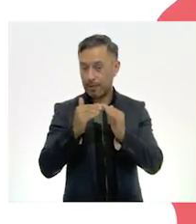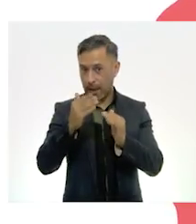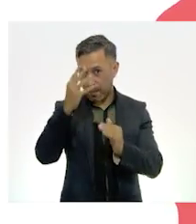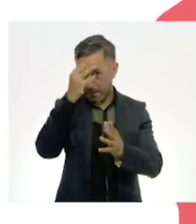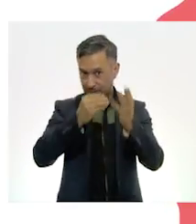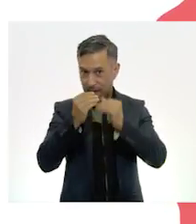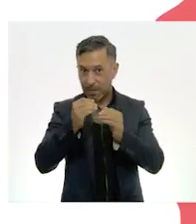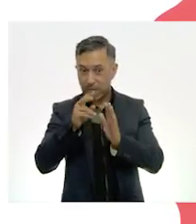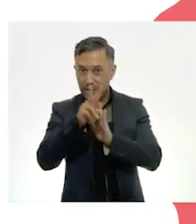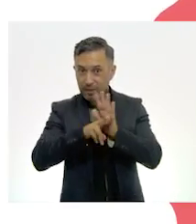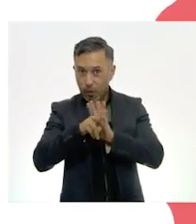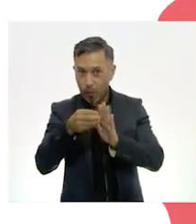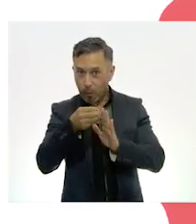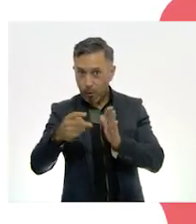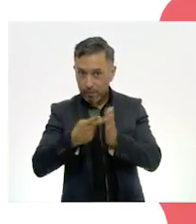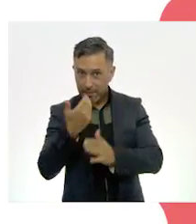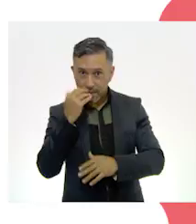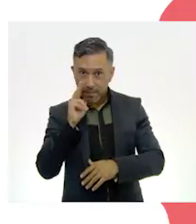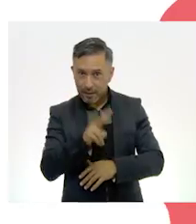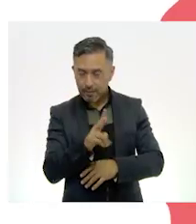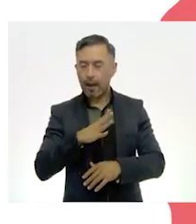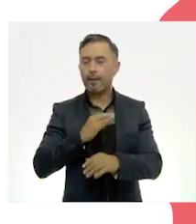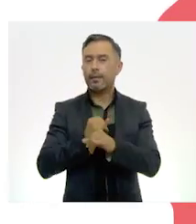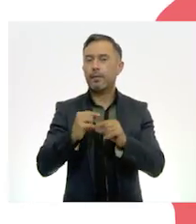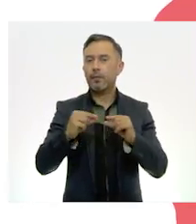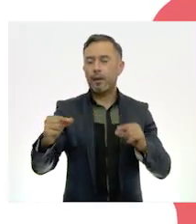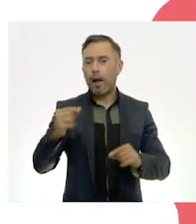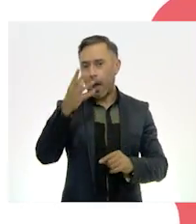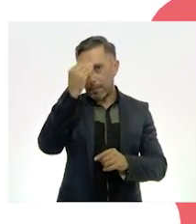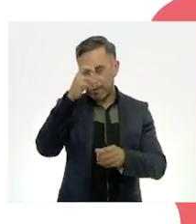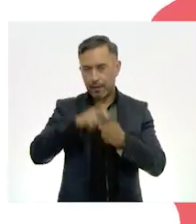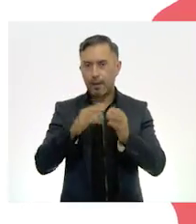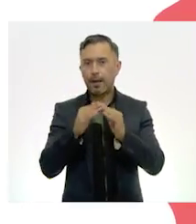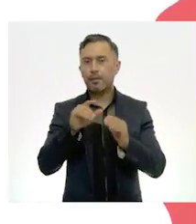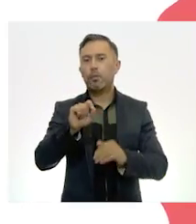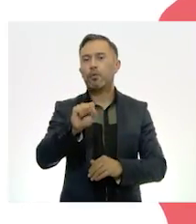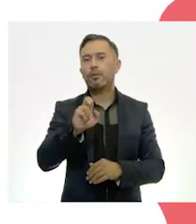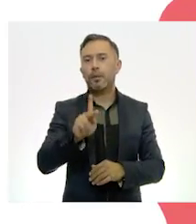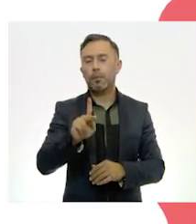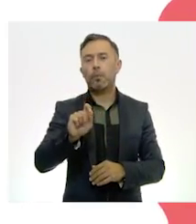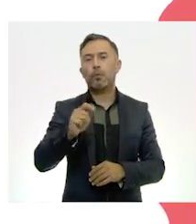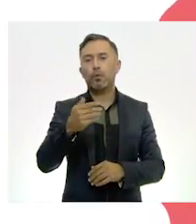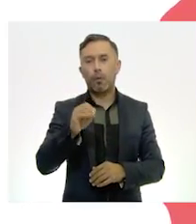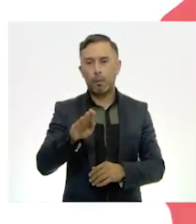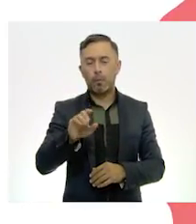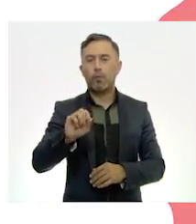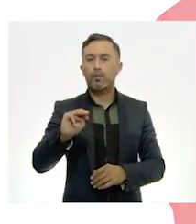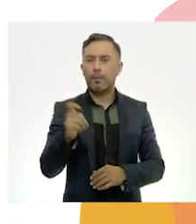encontrar en la siguiente liga: aprendeencasa.cep.gov.mx.